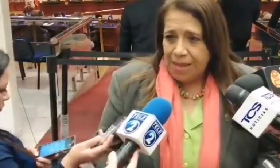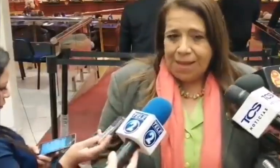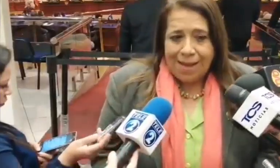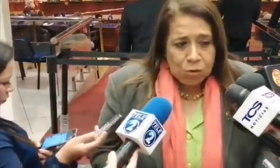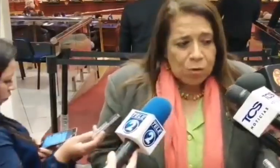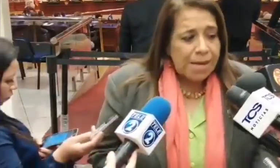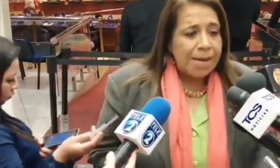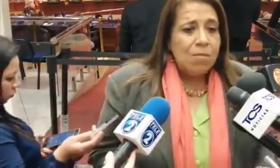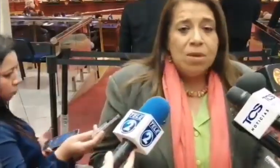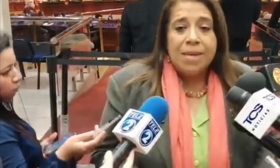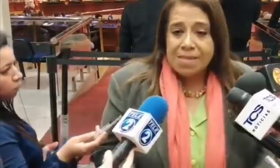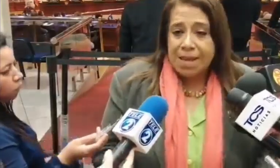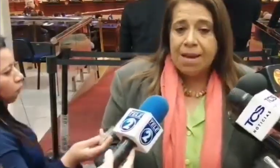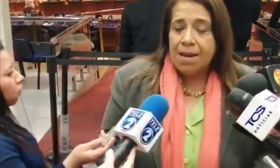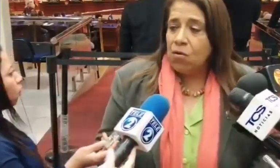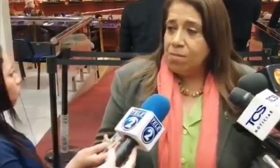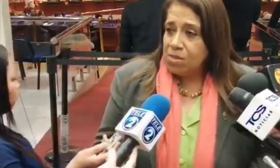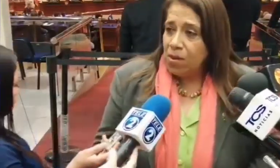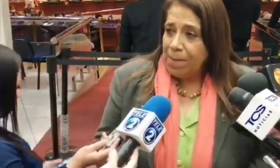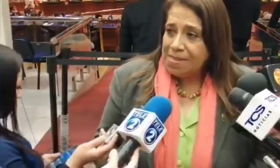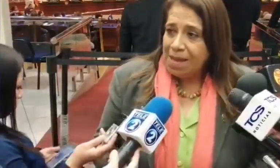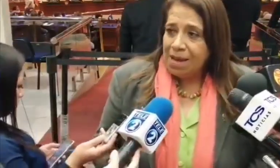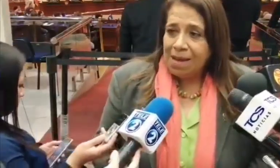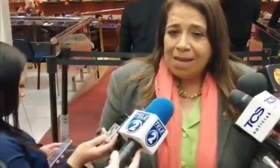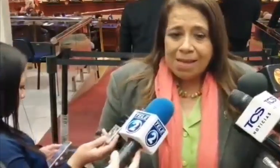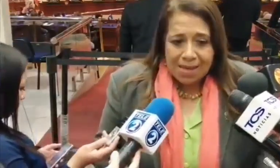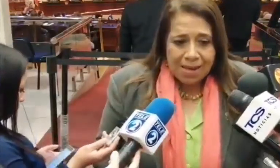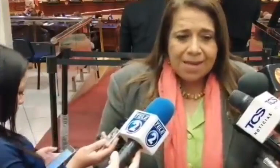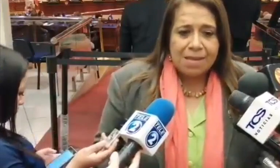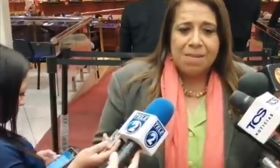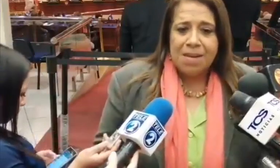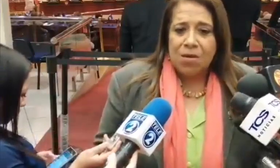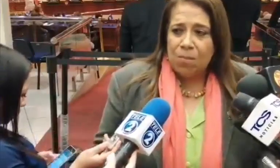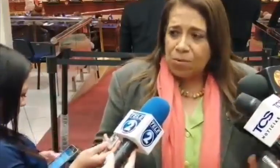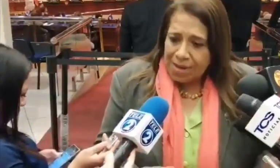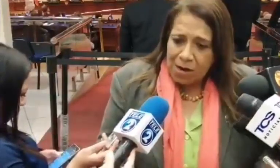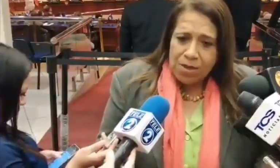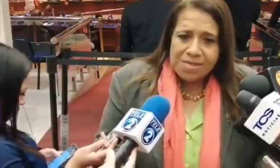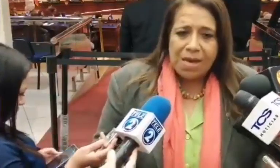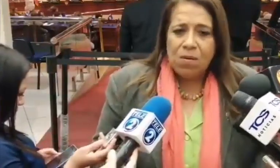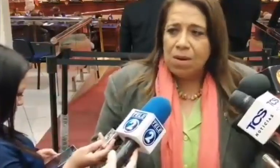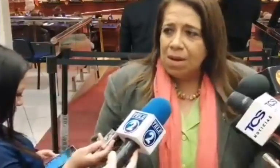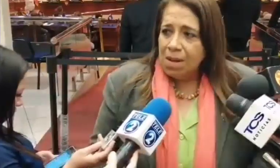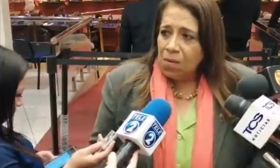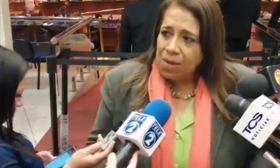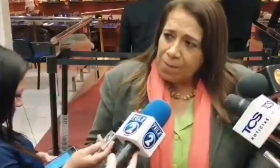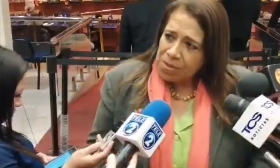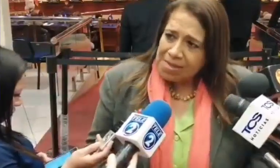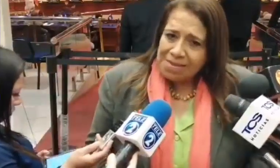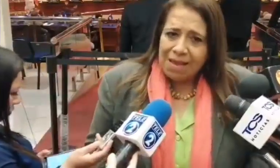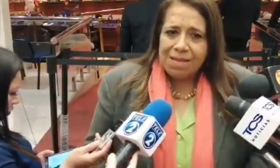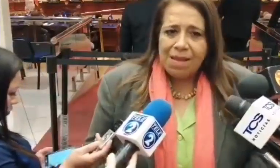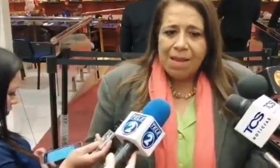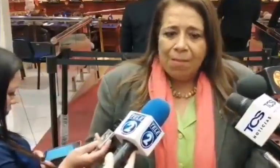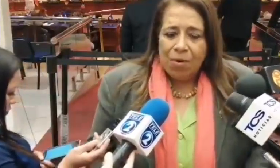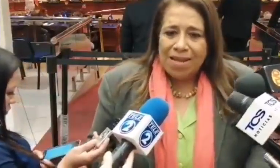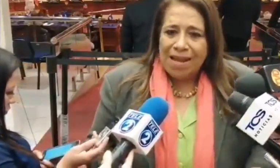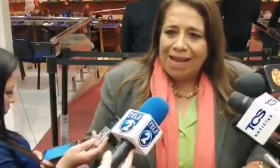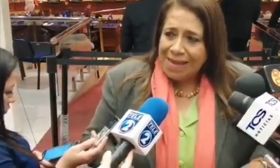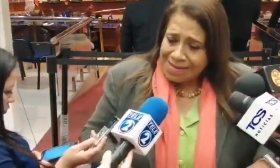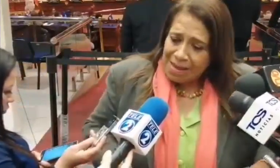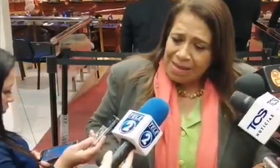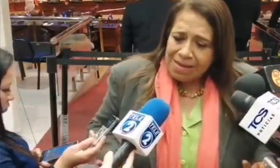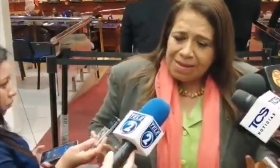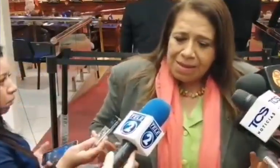así? Eso es lo que queremos investigar en la comisión especial. ¿Quiénes intervinieron? ¿Por qué lo hicieron? ¿Con qué potestad?